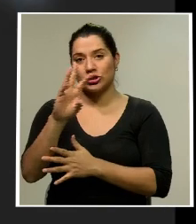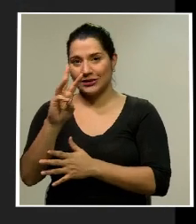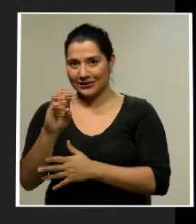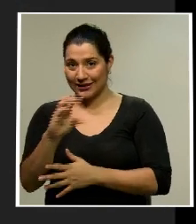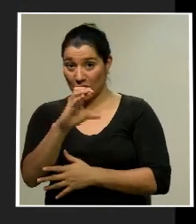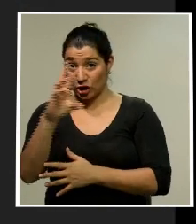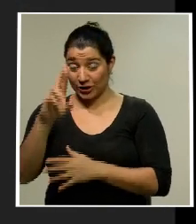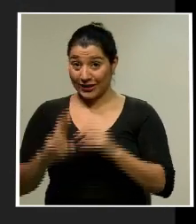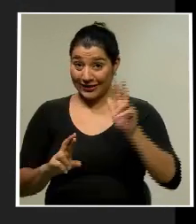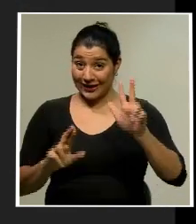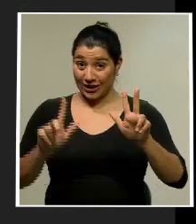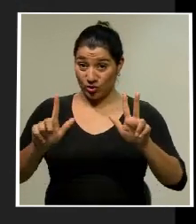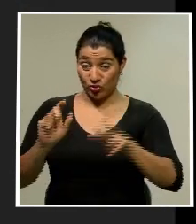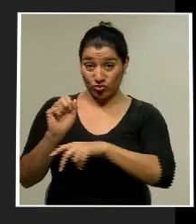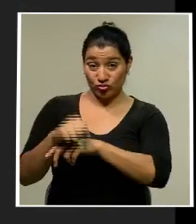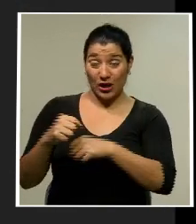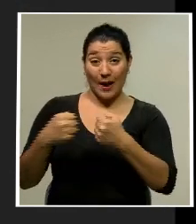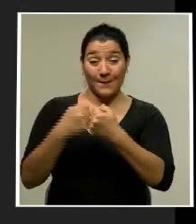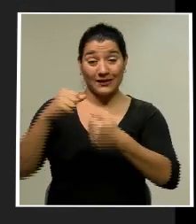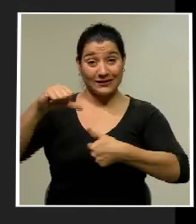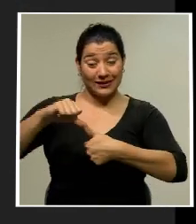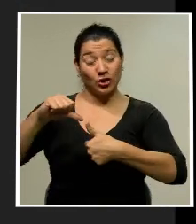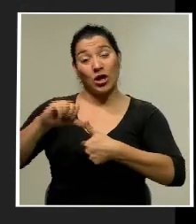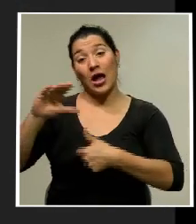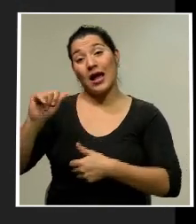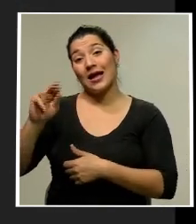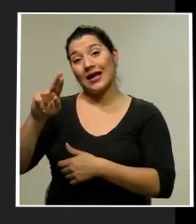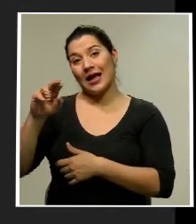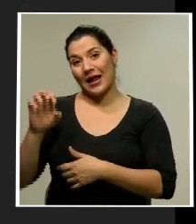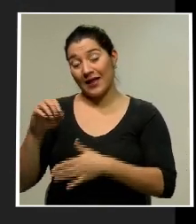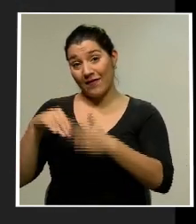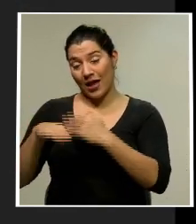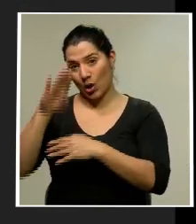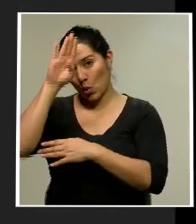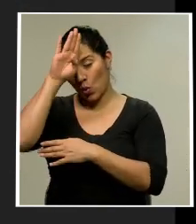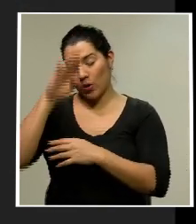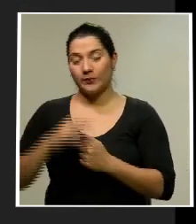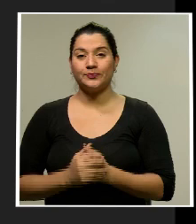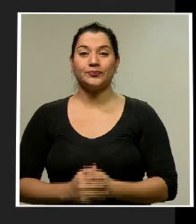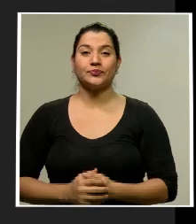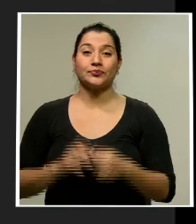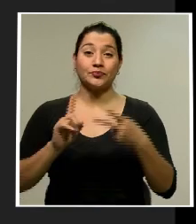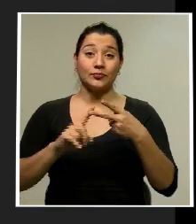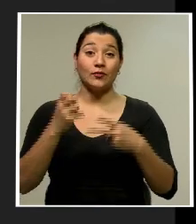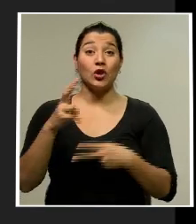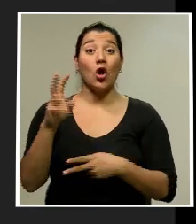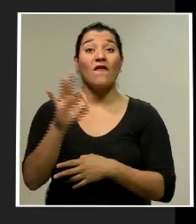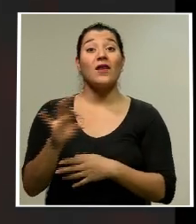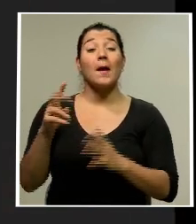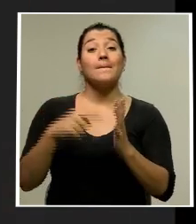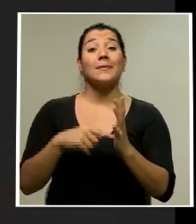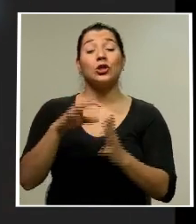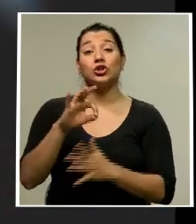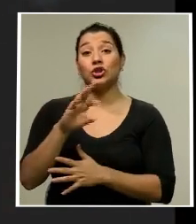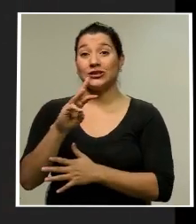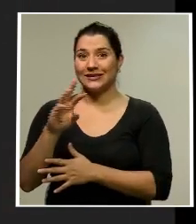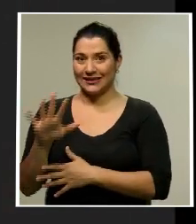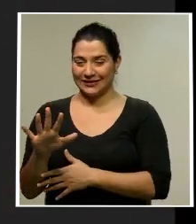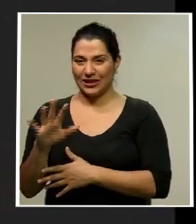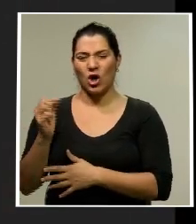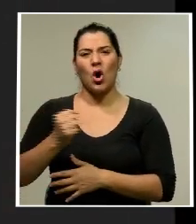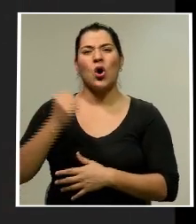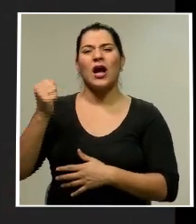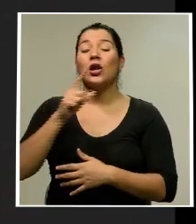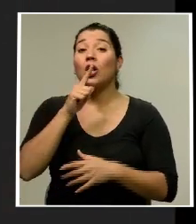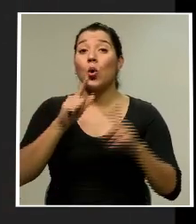Rica 3-1 en el Campeonato Centroamericano del Caribe de Fútbol en La Habana, Cuba. El 12 de febrero de 1965 la victoria